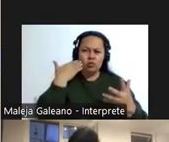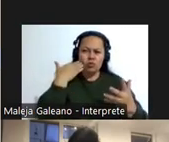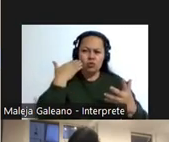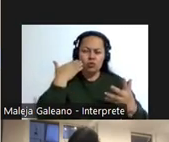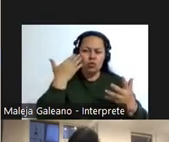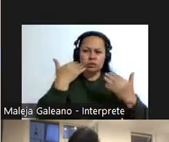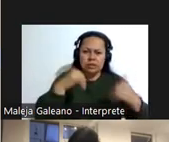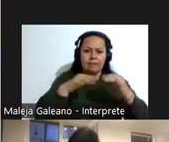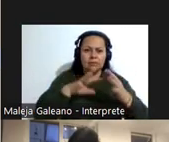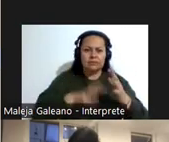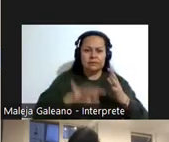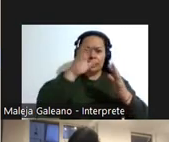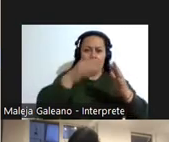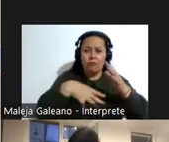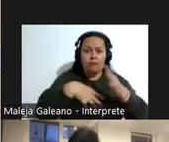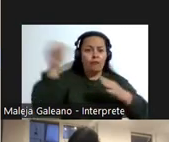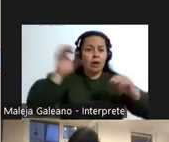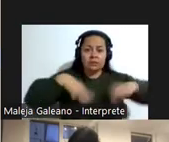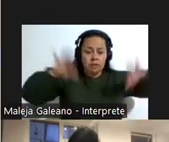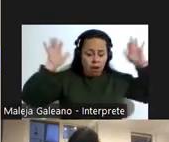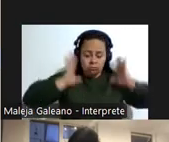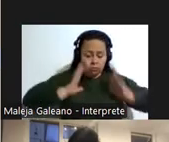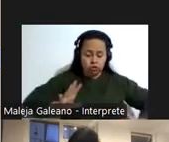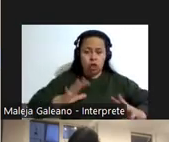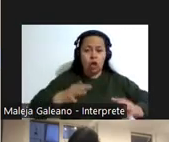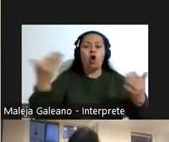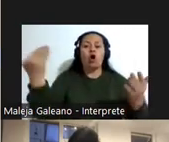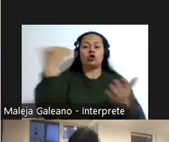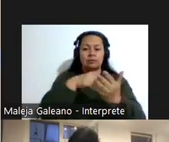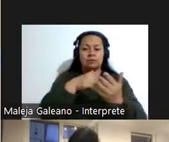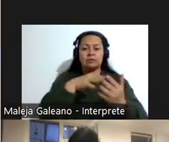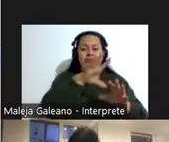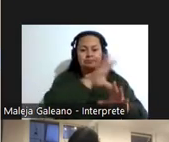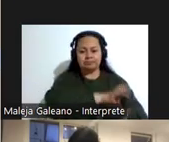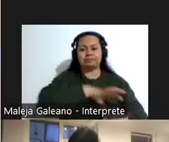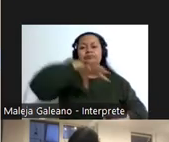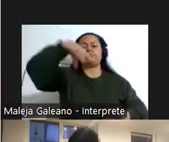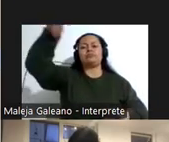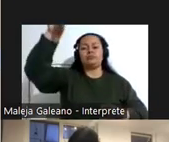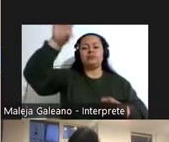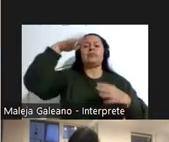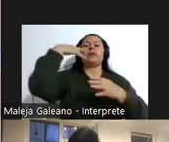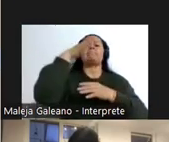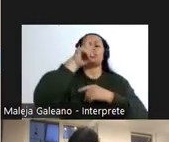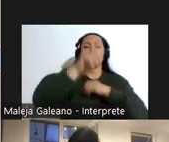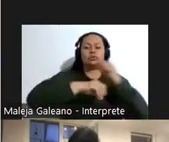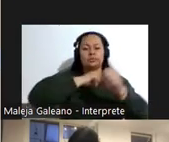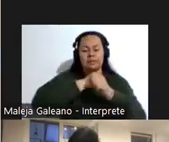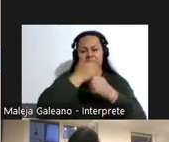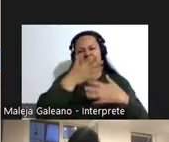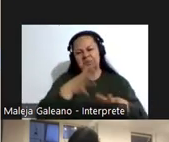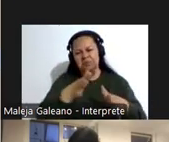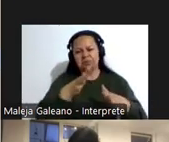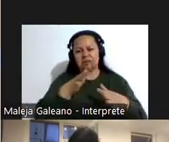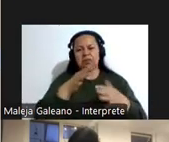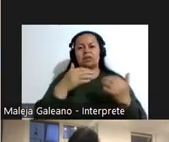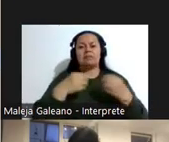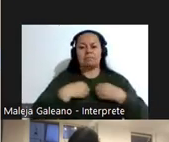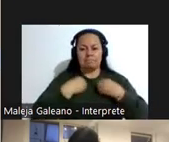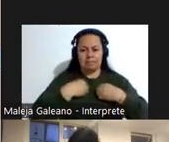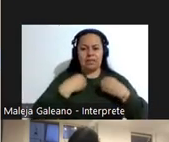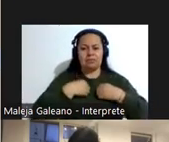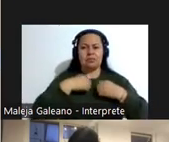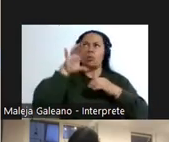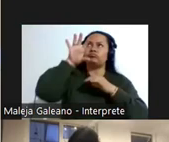esa posicionalidad también quiero contarles que soy una mujer que emigró hace ya más de un año, que en este momento vive en un